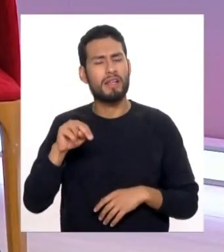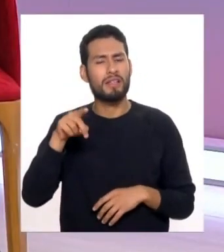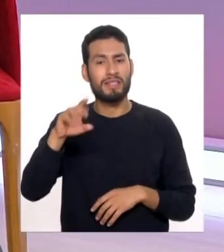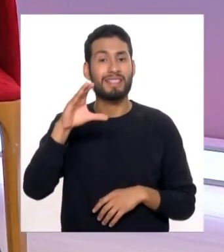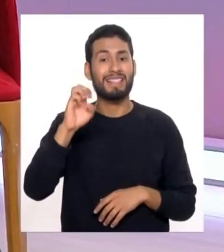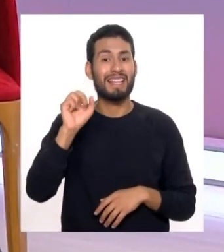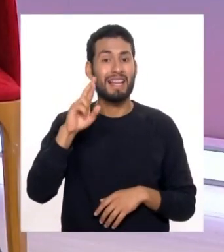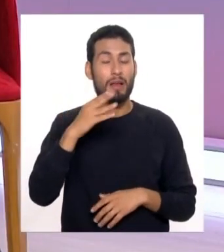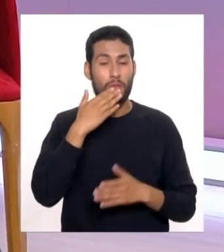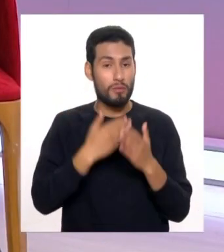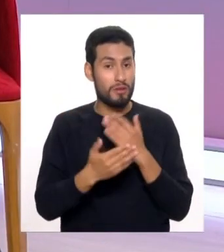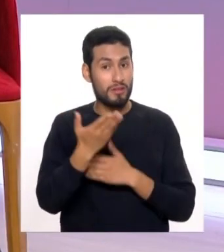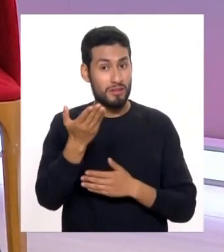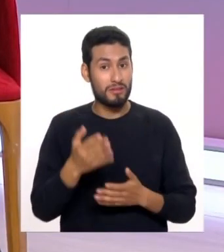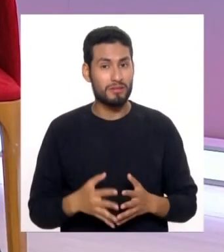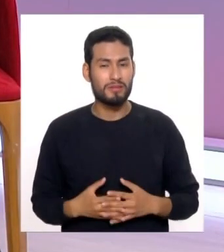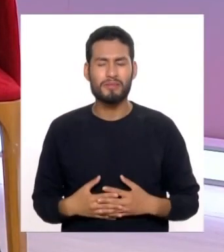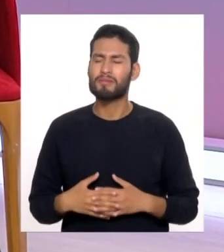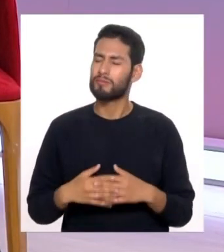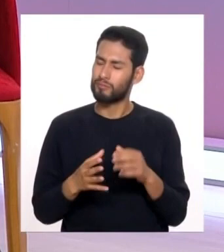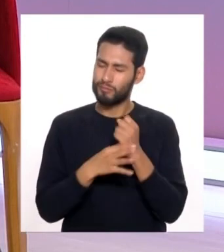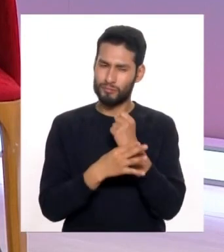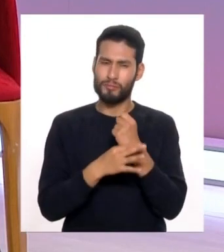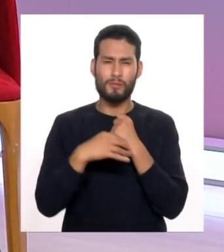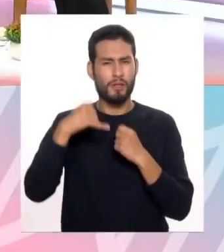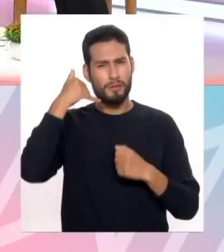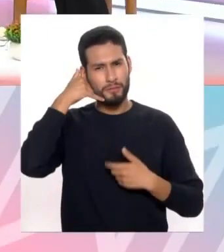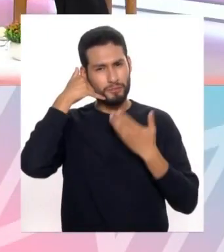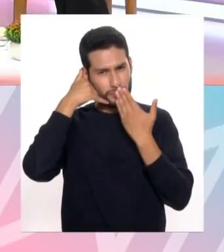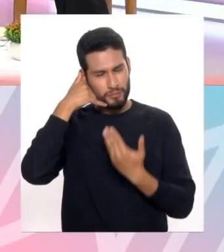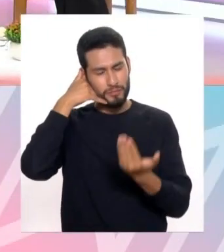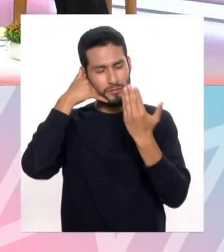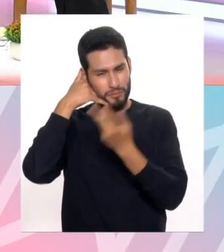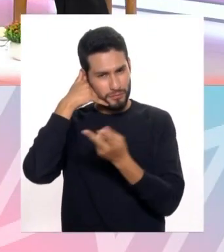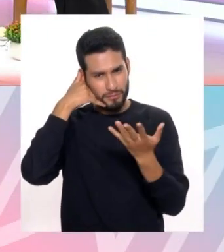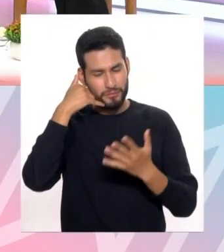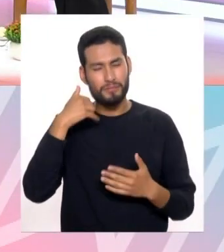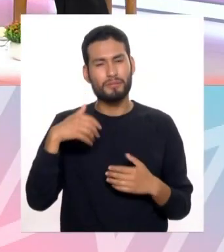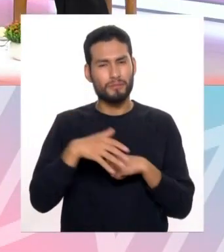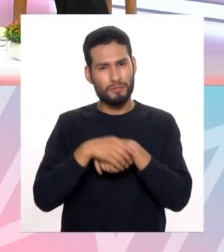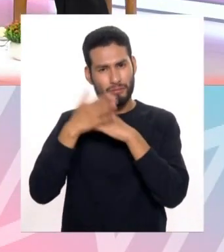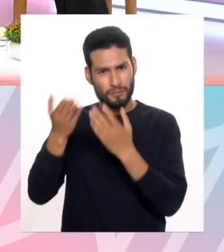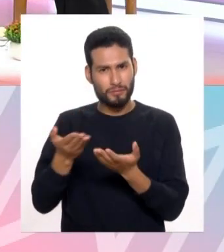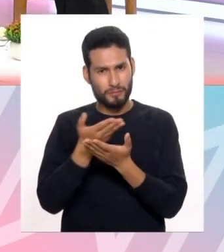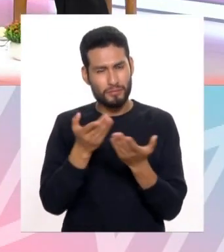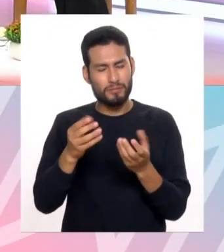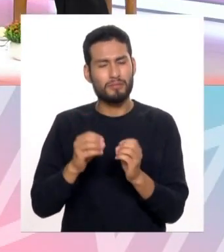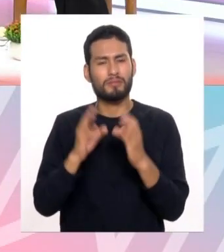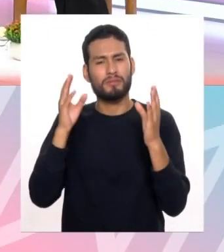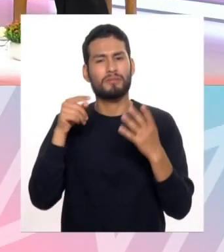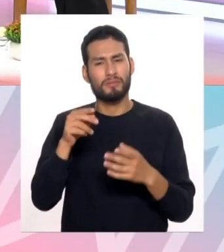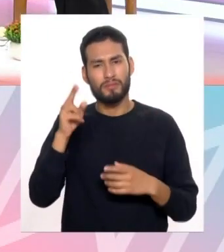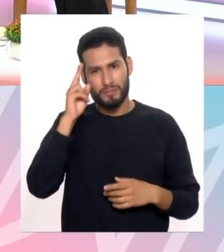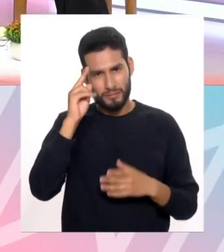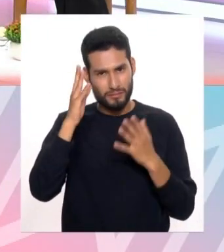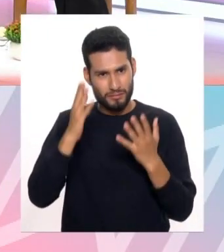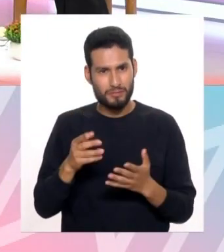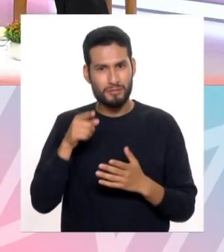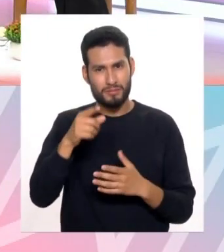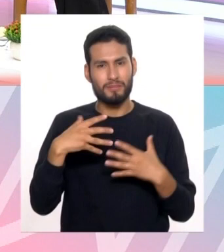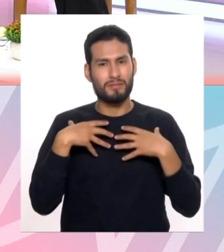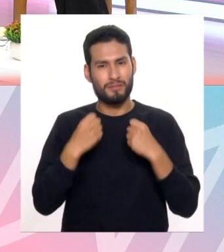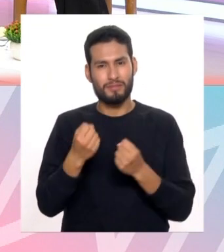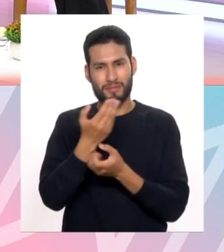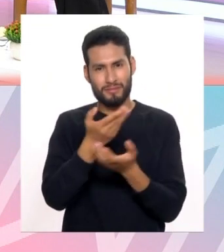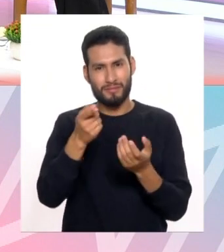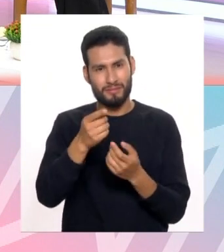días. Doctora Roxana, doctor Alberto, ¿cómo están? Muy buenos días. Un saludo a ustedes por el Día del Maestro de la Salud, que todos